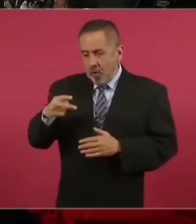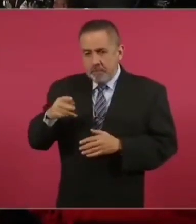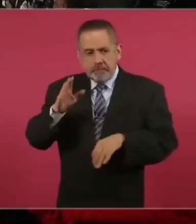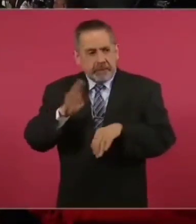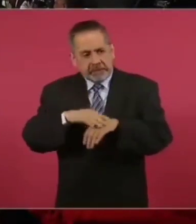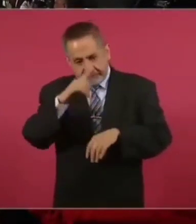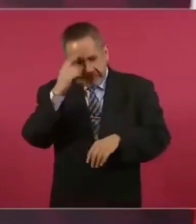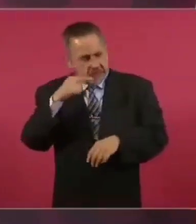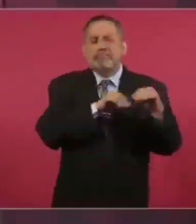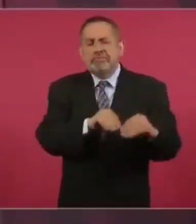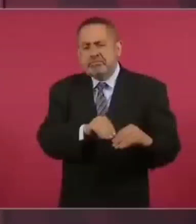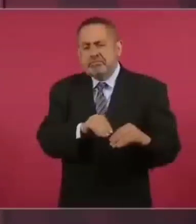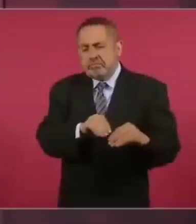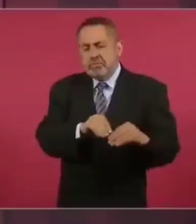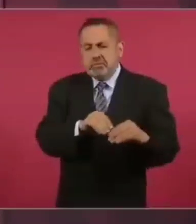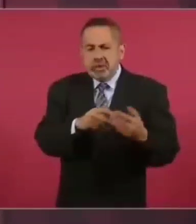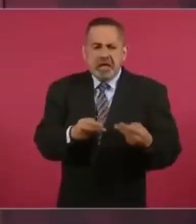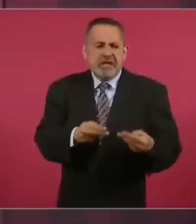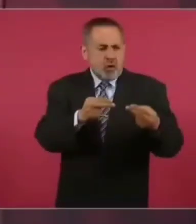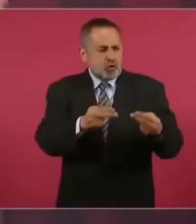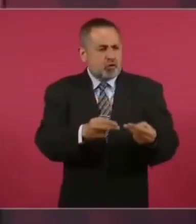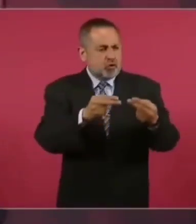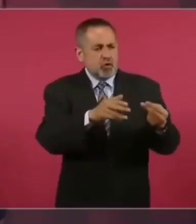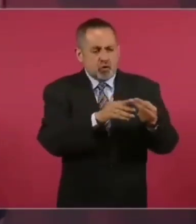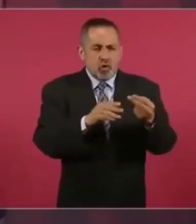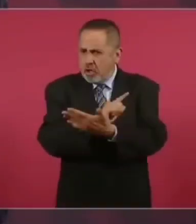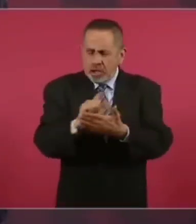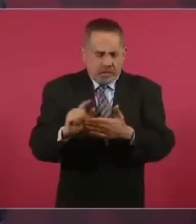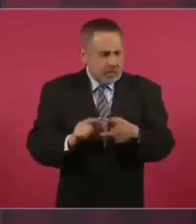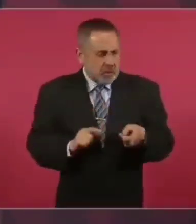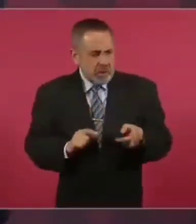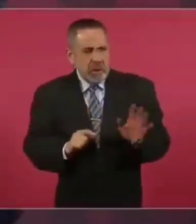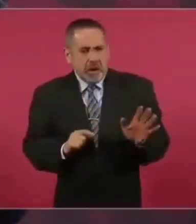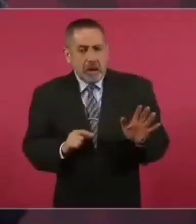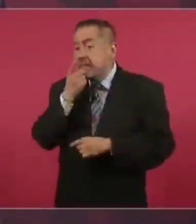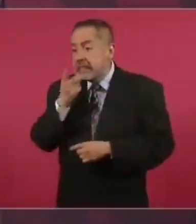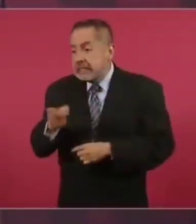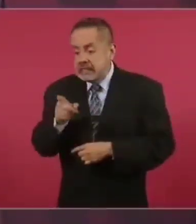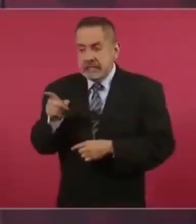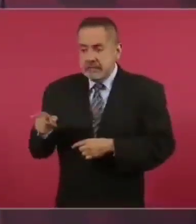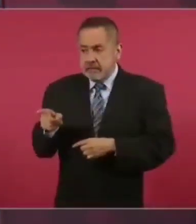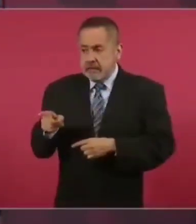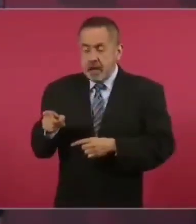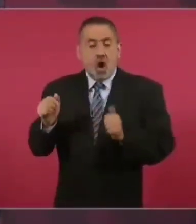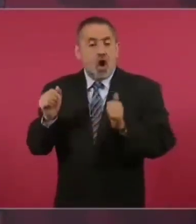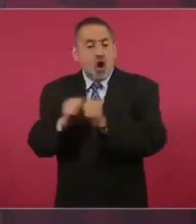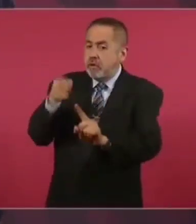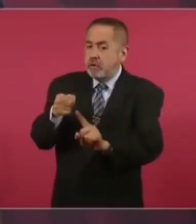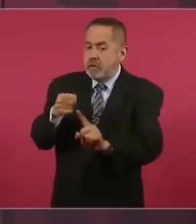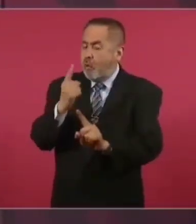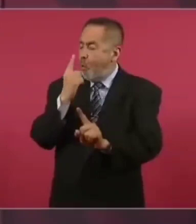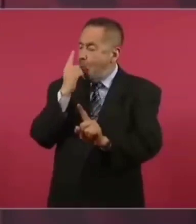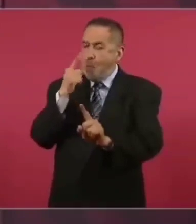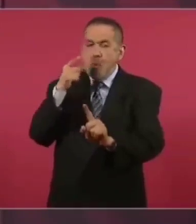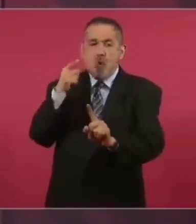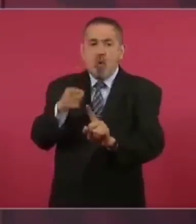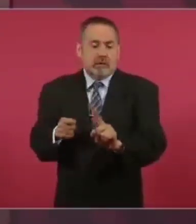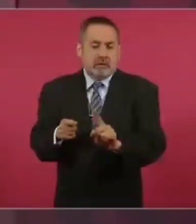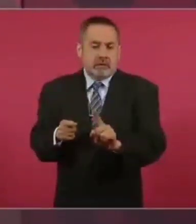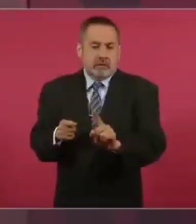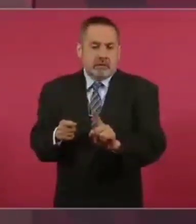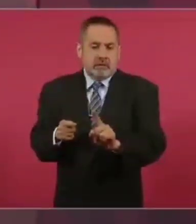de que las empresas hicieran negocios lícitos, pero agregaba, procurando que